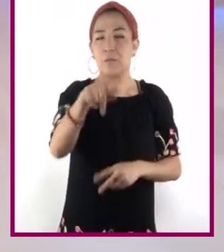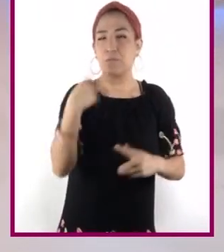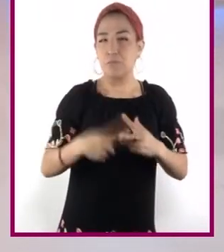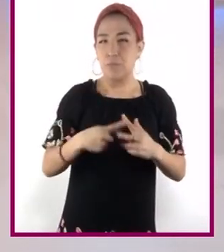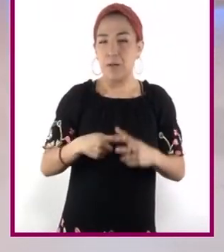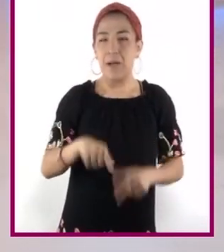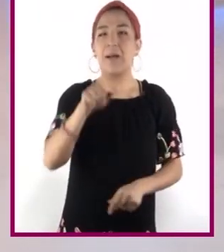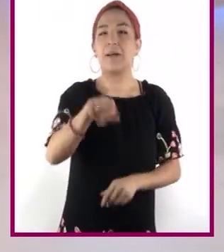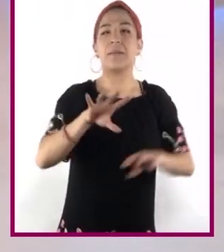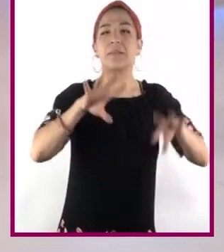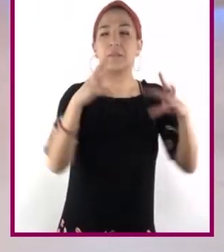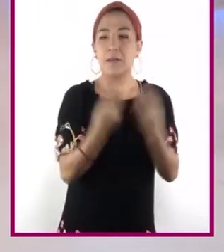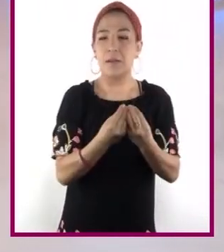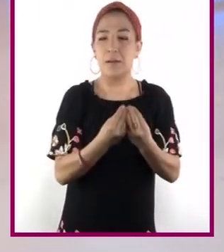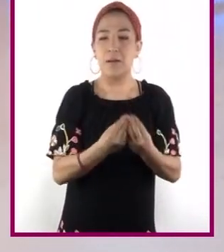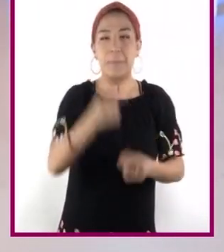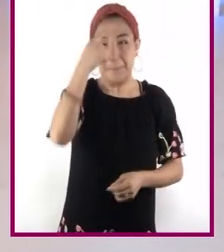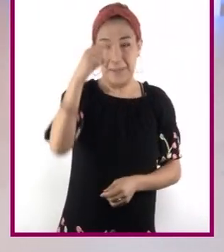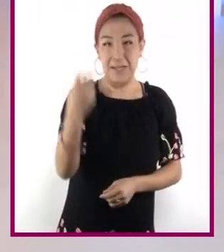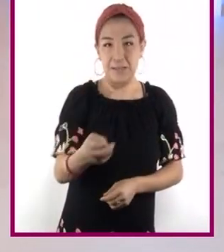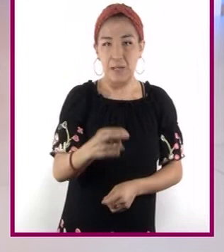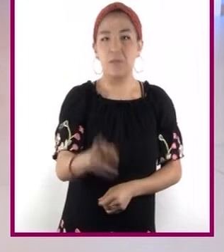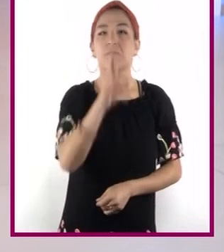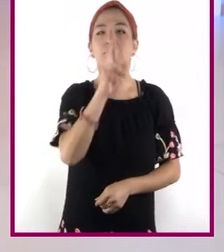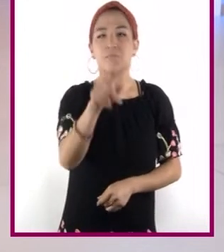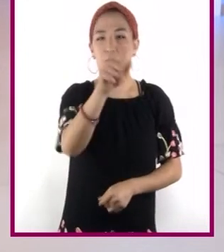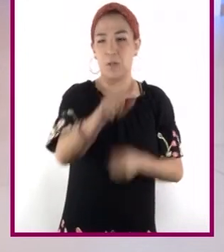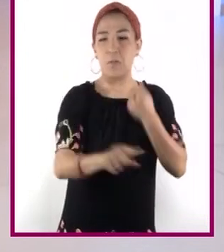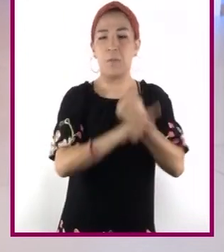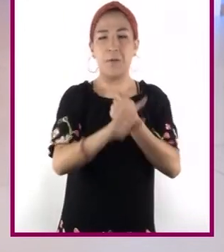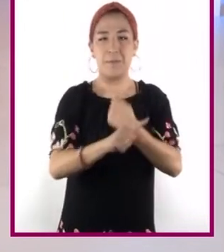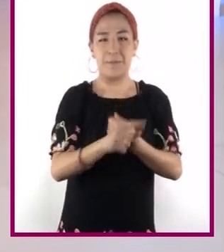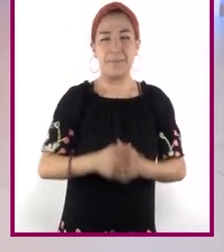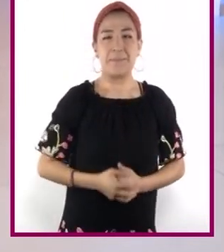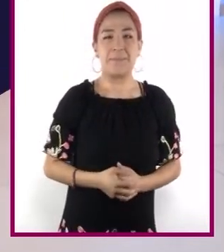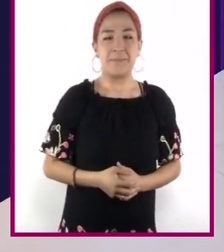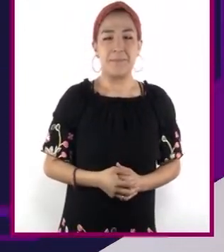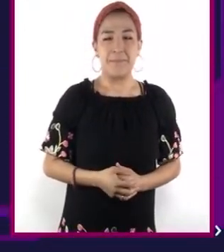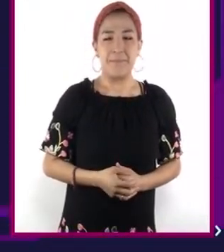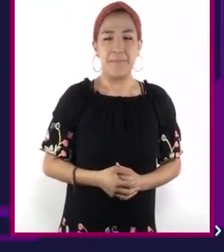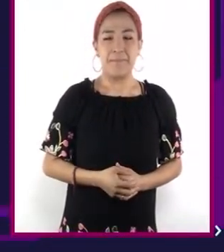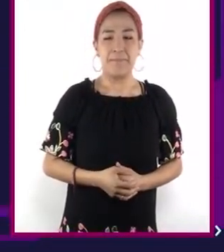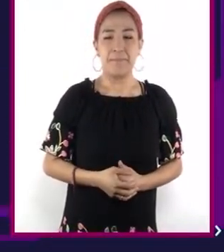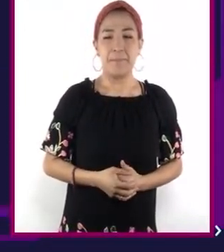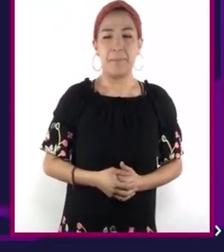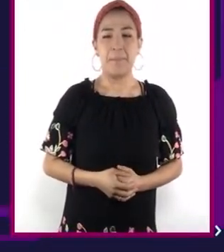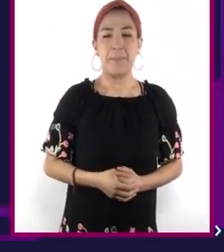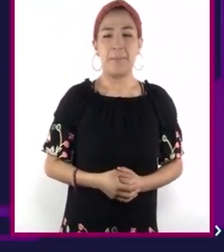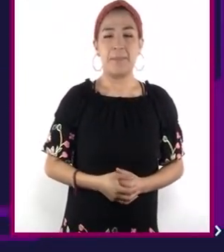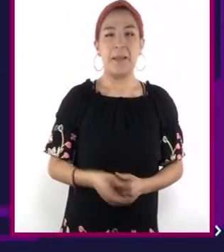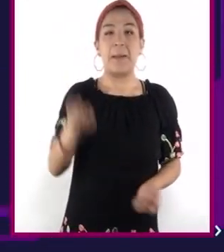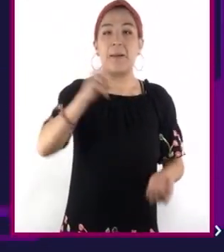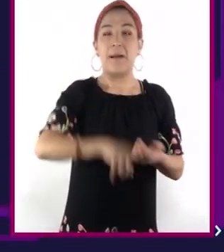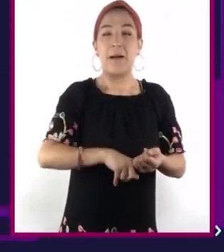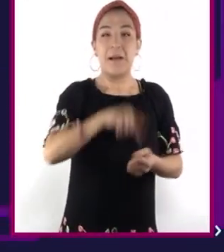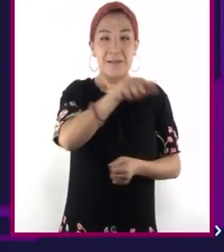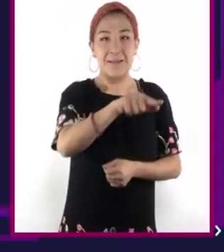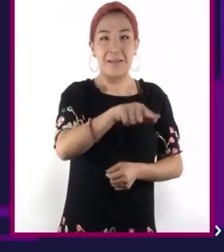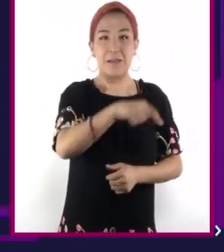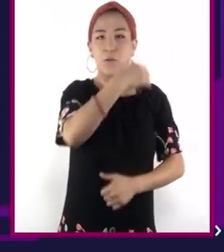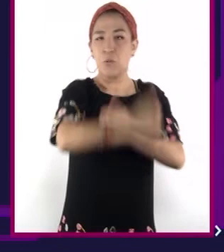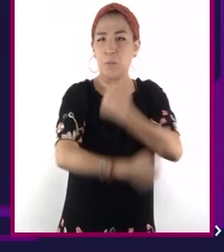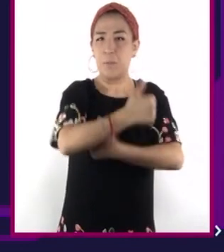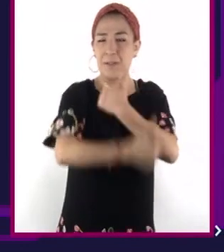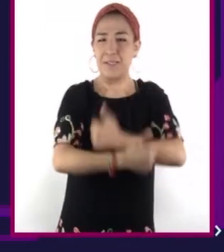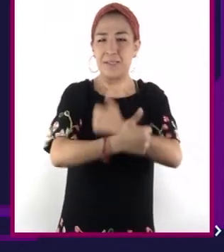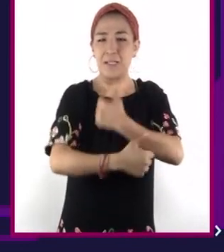desviación media. Para eso, resuelvan el siguiente problema. En una competencia de carreras,